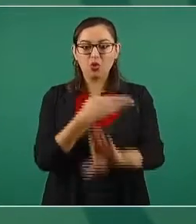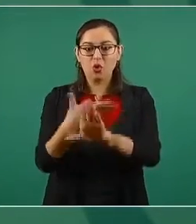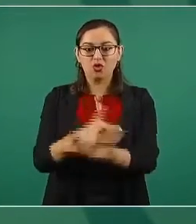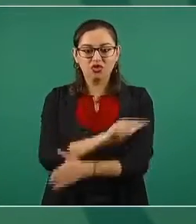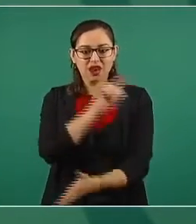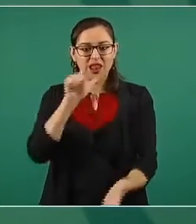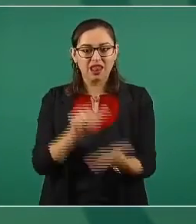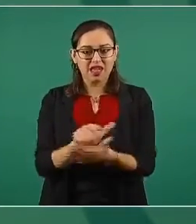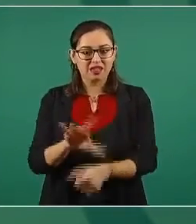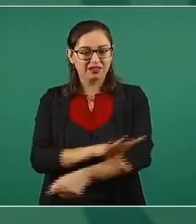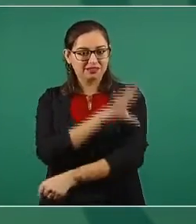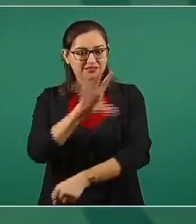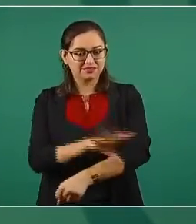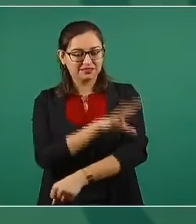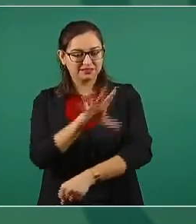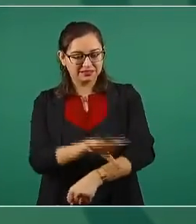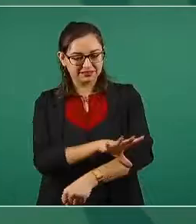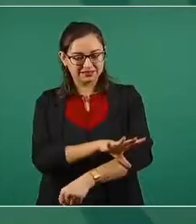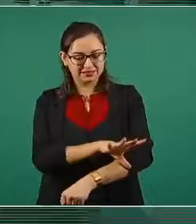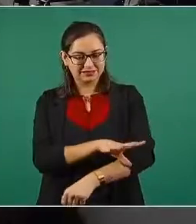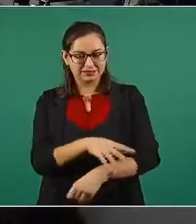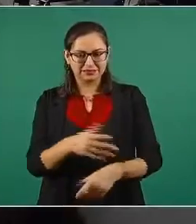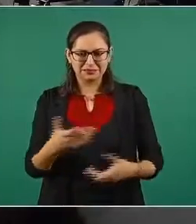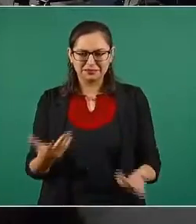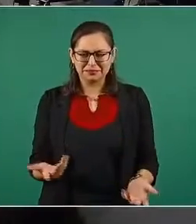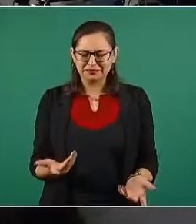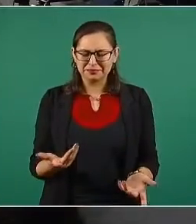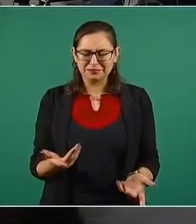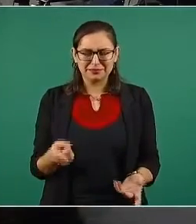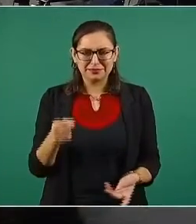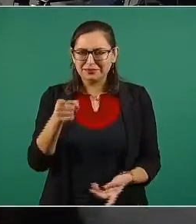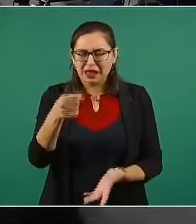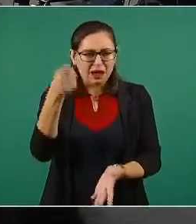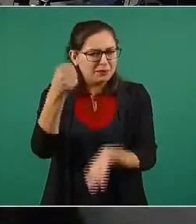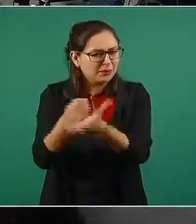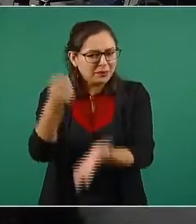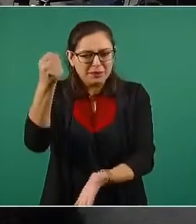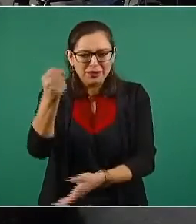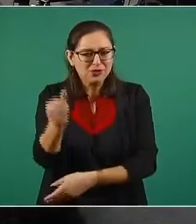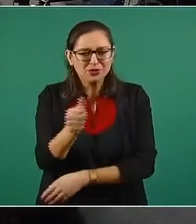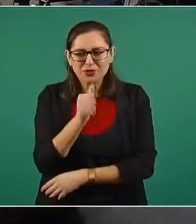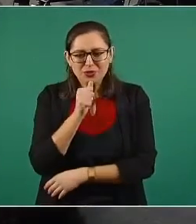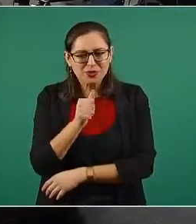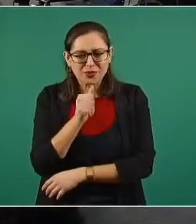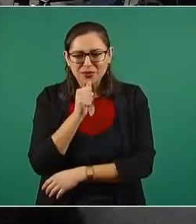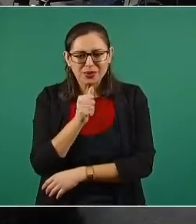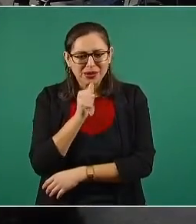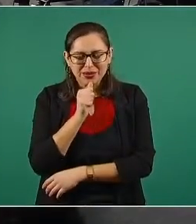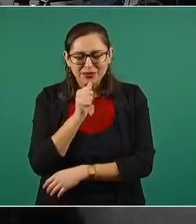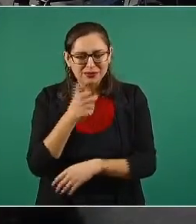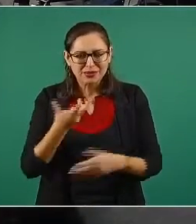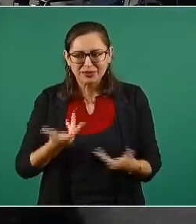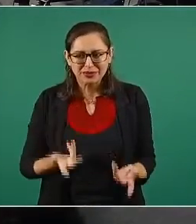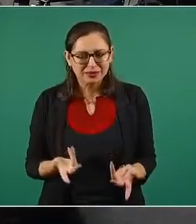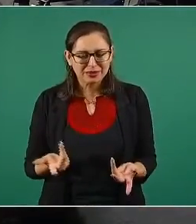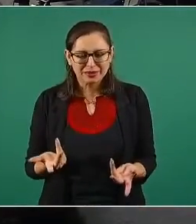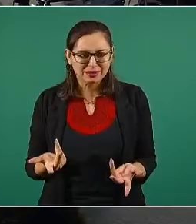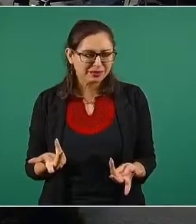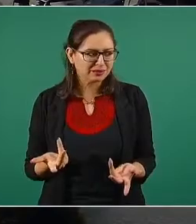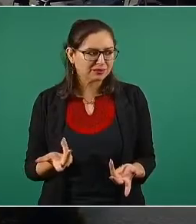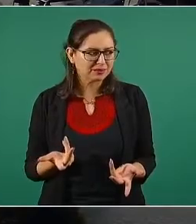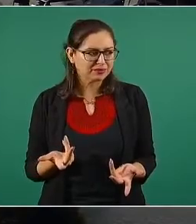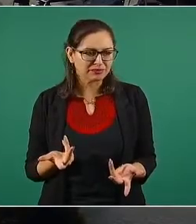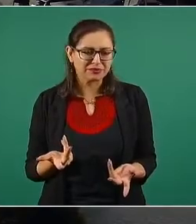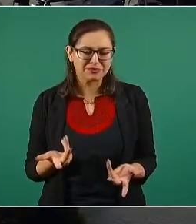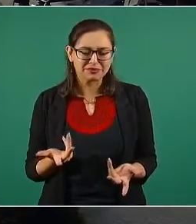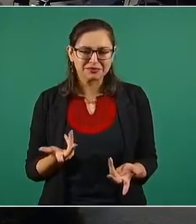ley eléctrica. O sea, no guardan ni siquiera pues una actitud